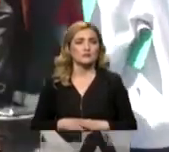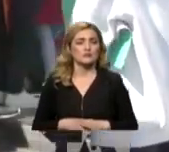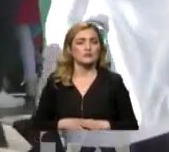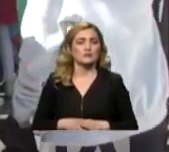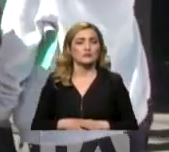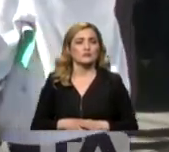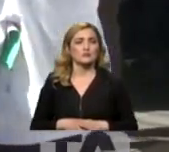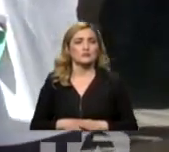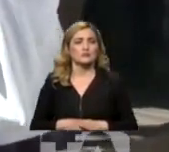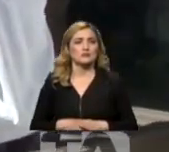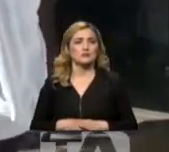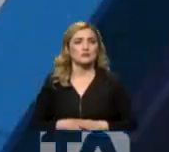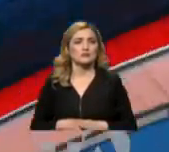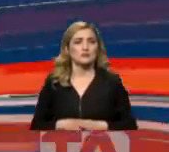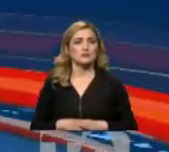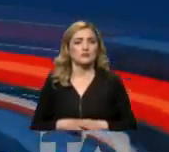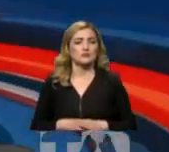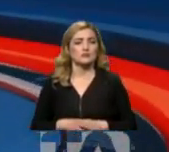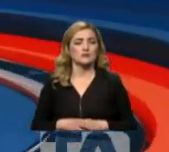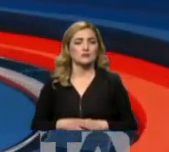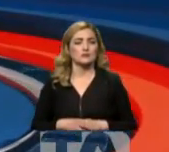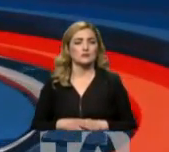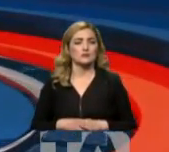Freddy Paredes, 24 horas.